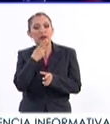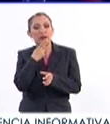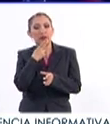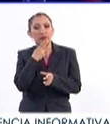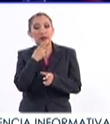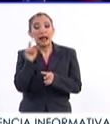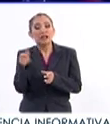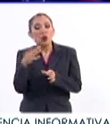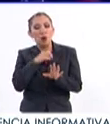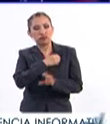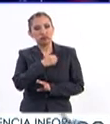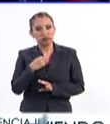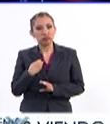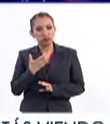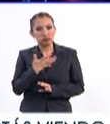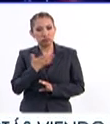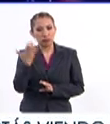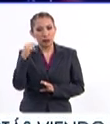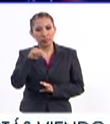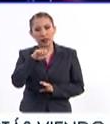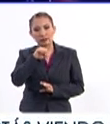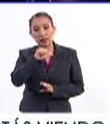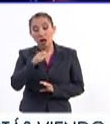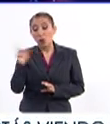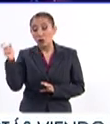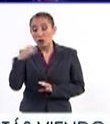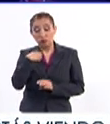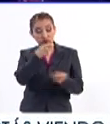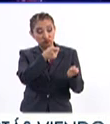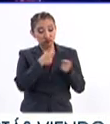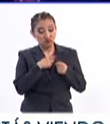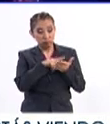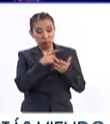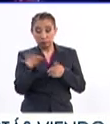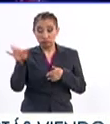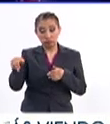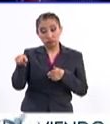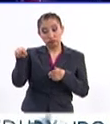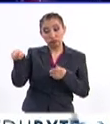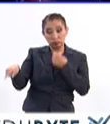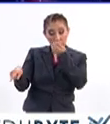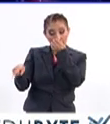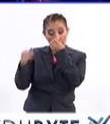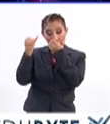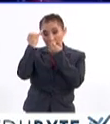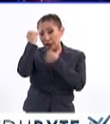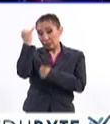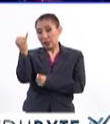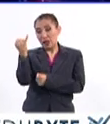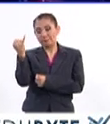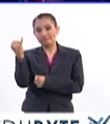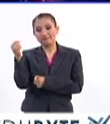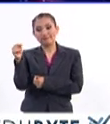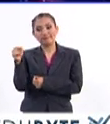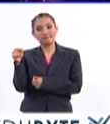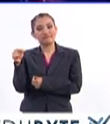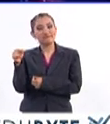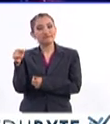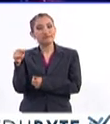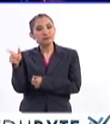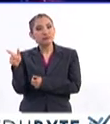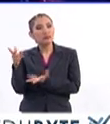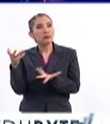Es también un compromiso que tuvimos con NASA. Cuando NASA nos da el proyecto, nos dice que la idea es